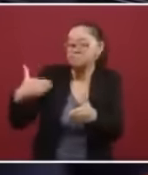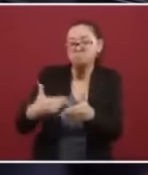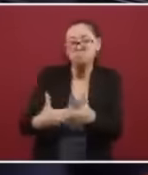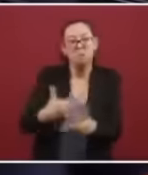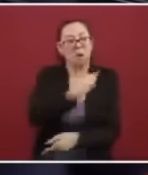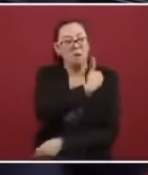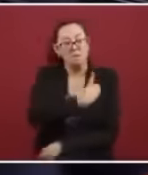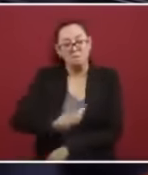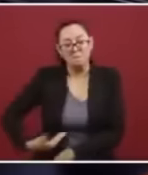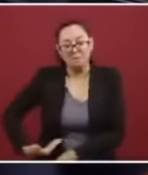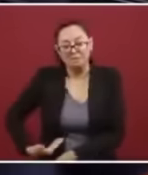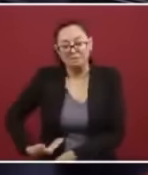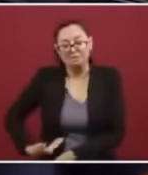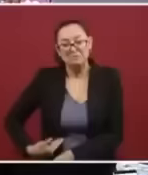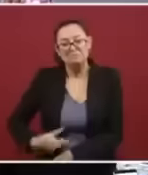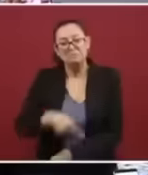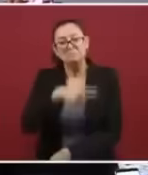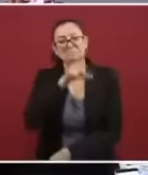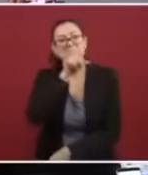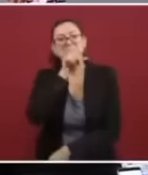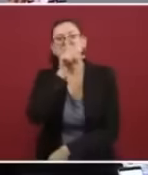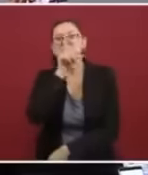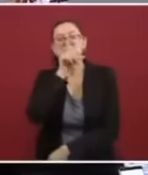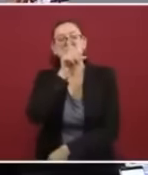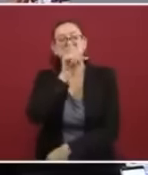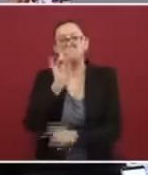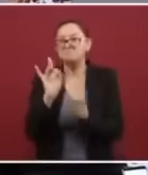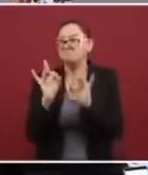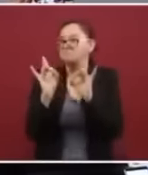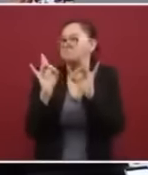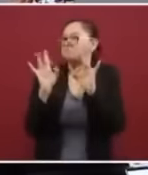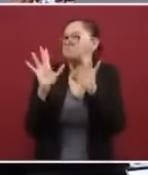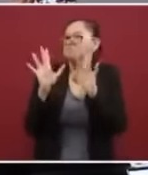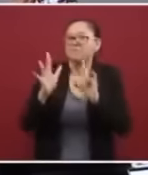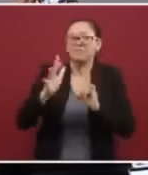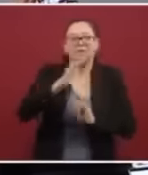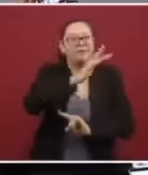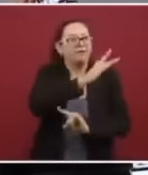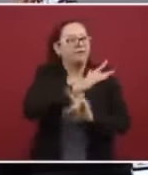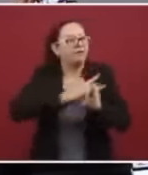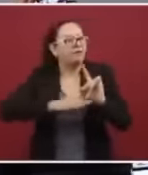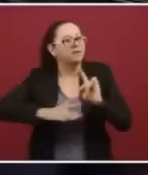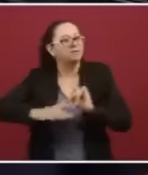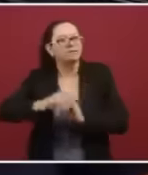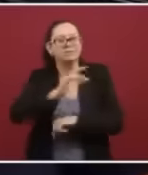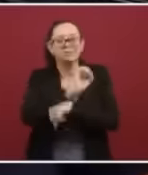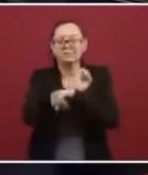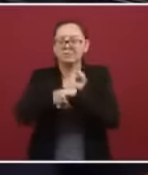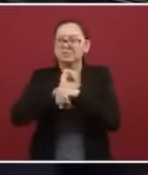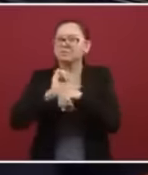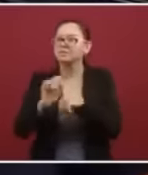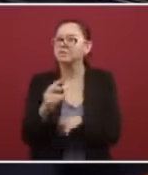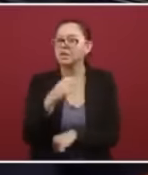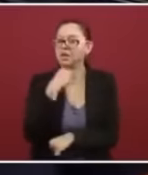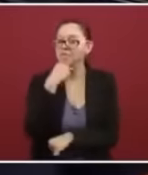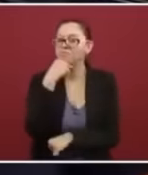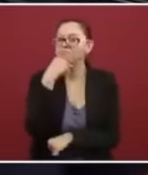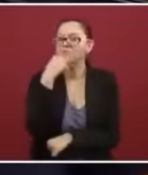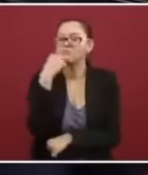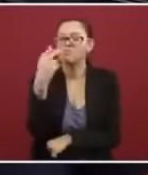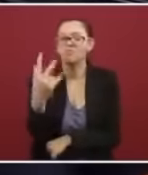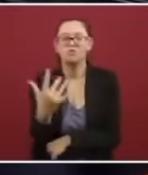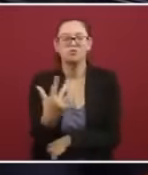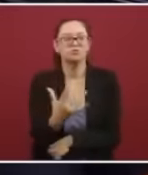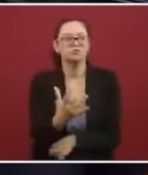en una situación, en un lugar cálido, con voz sencilla y con algo que